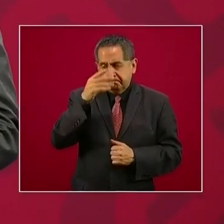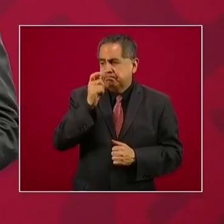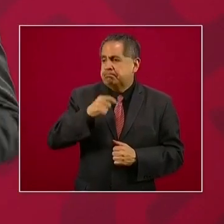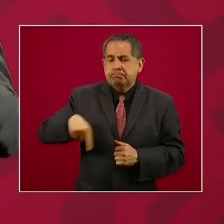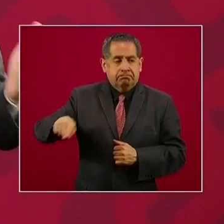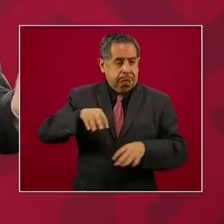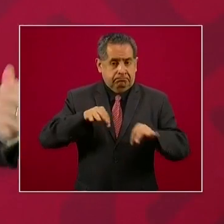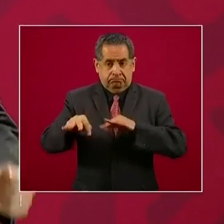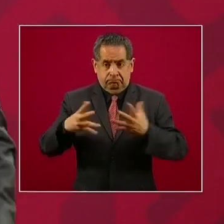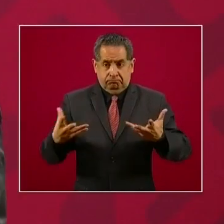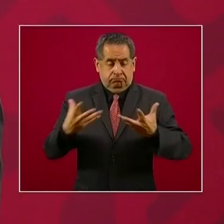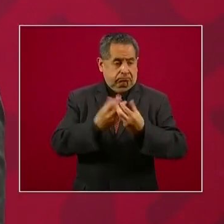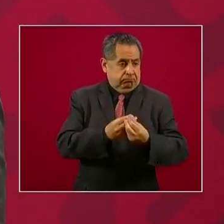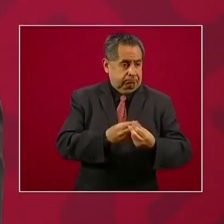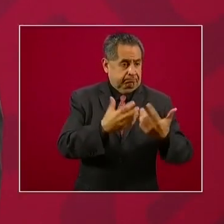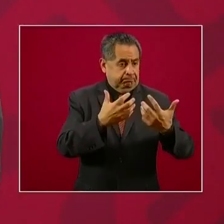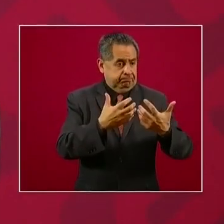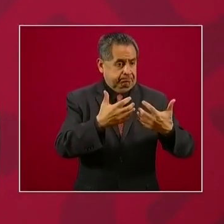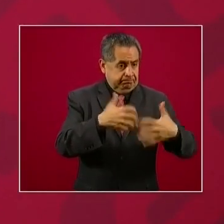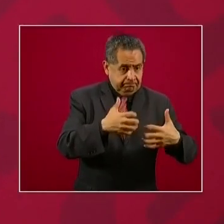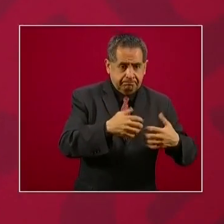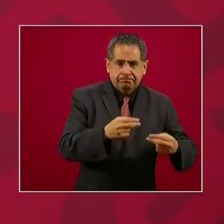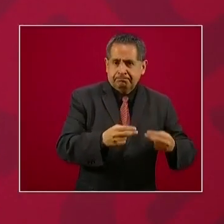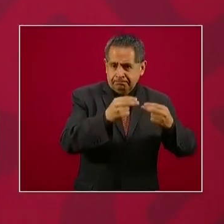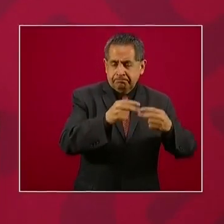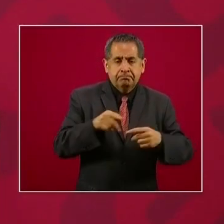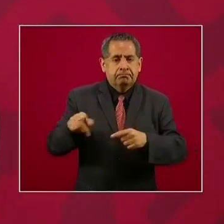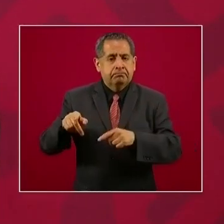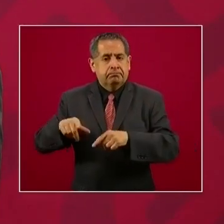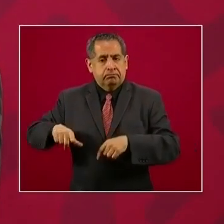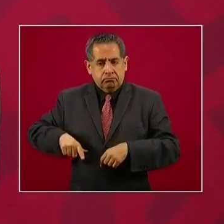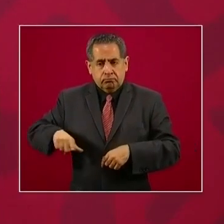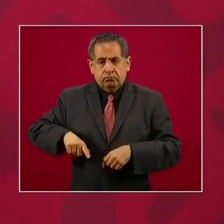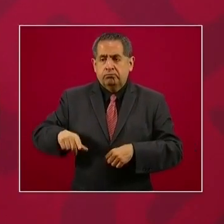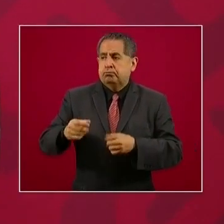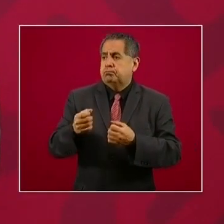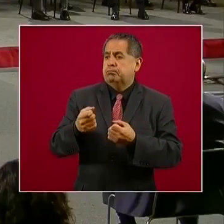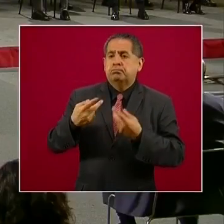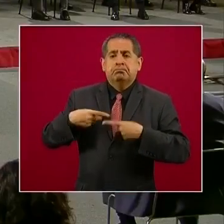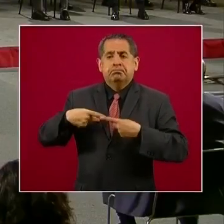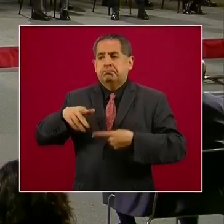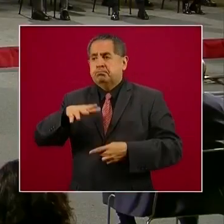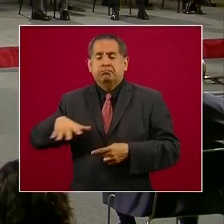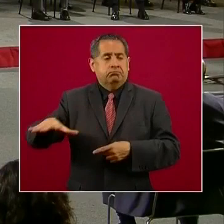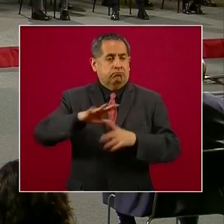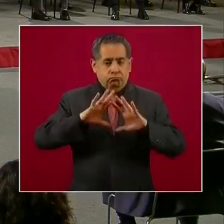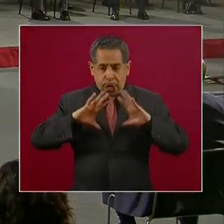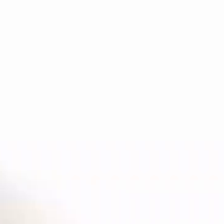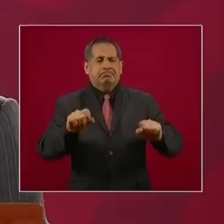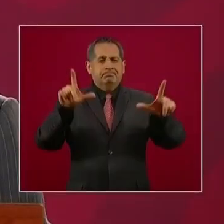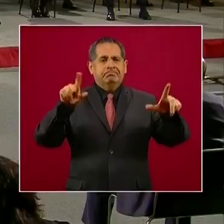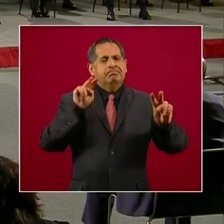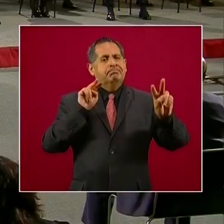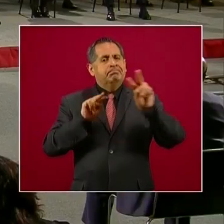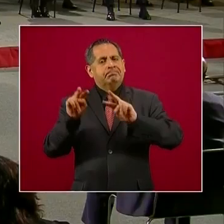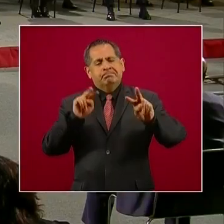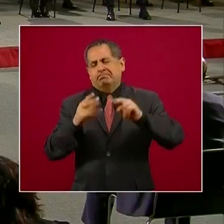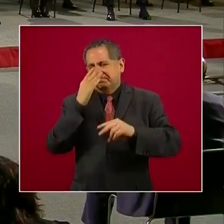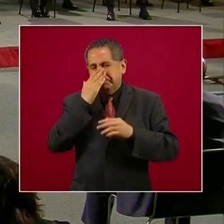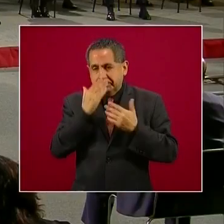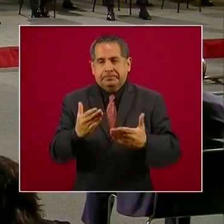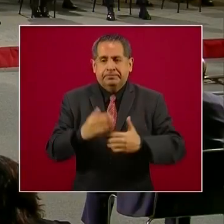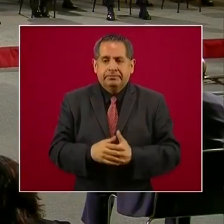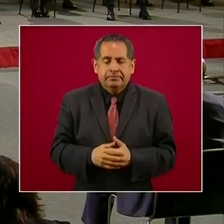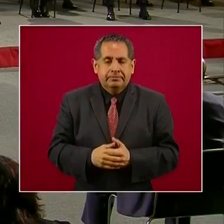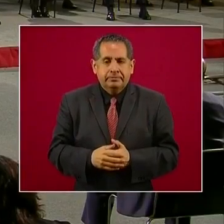la empresa el gobierno la sociedad vamos a salir adelante de este reto hoy más que